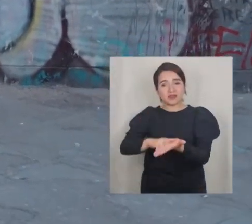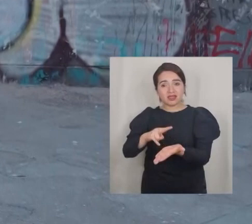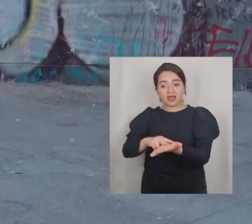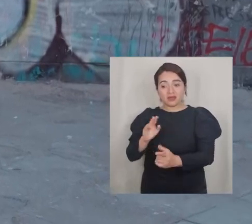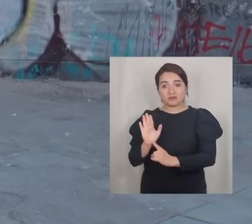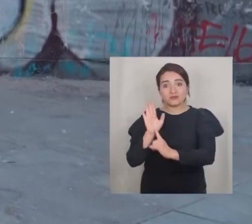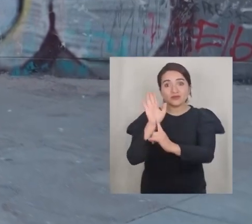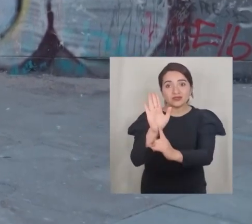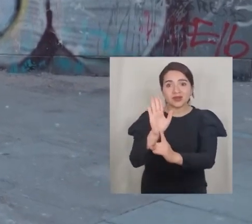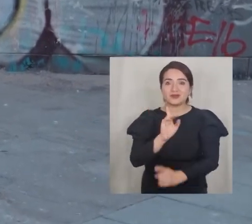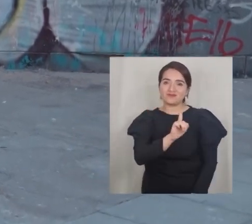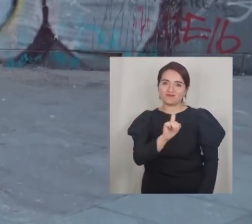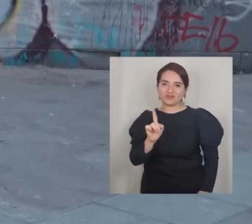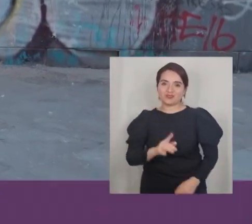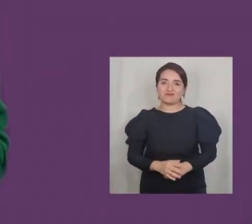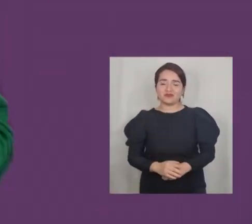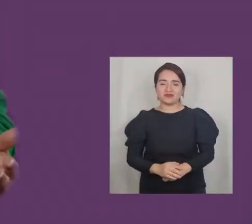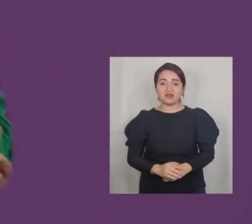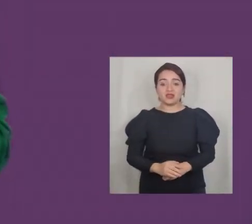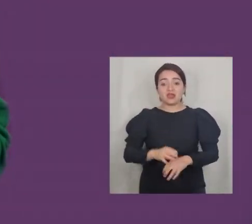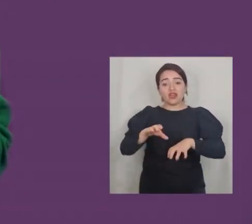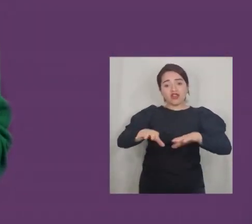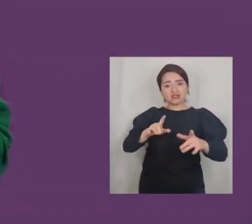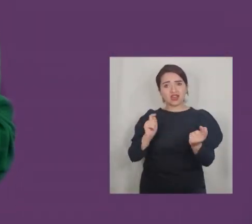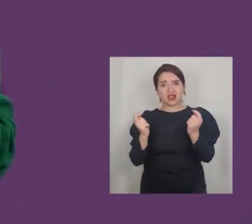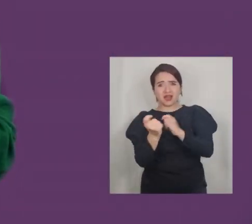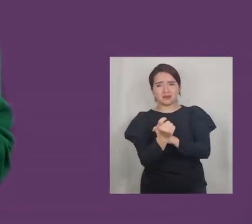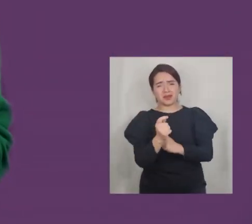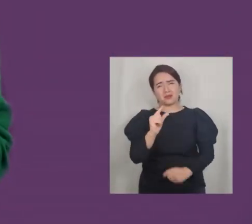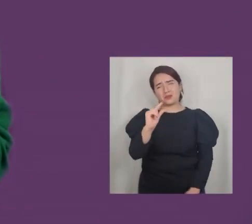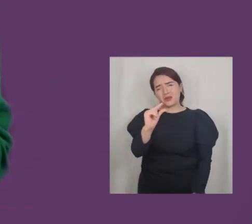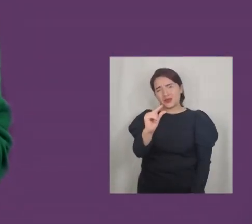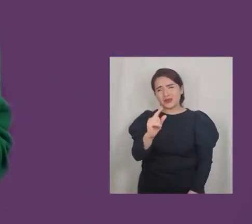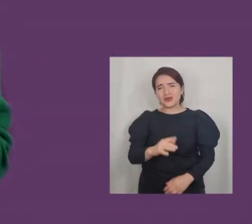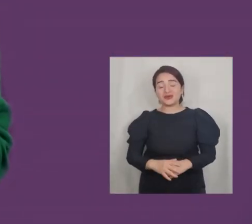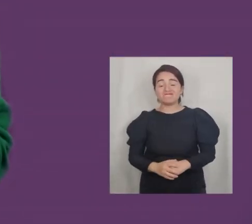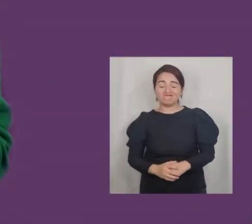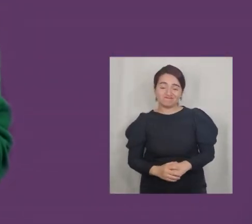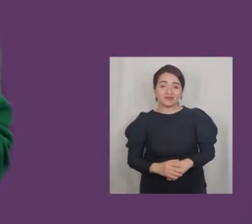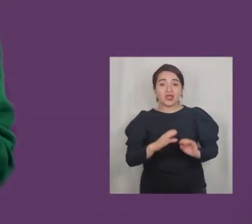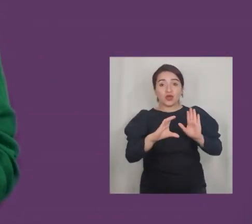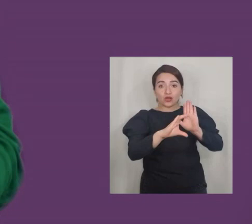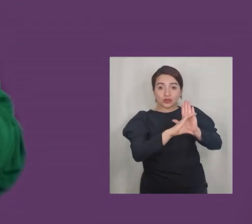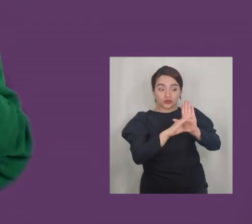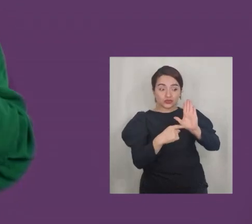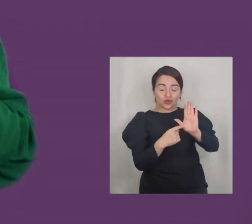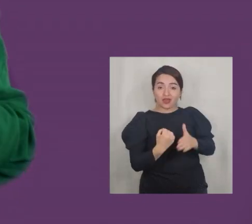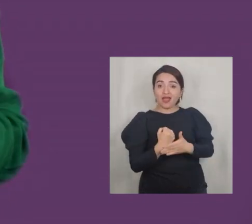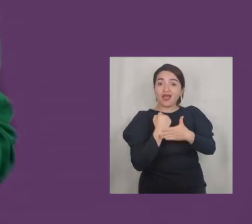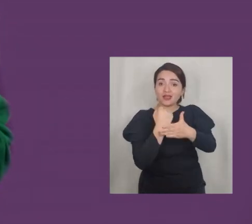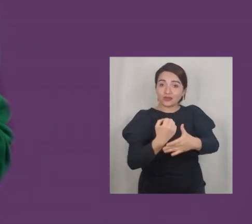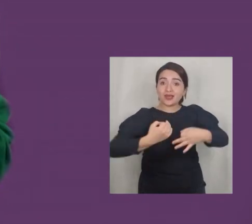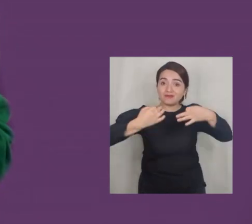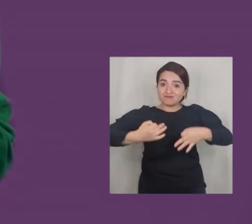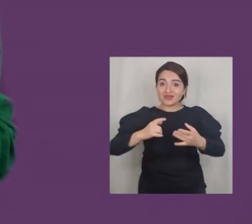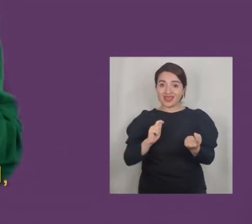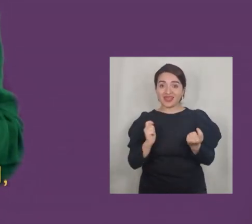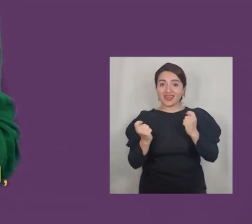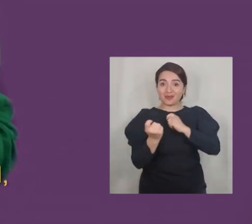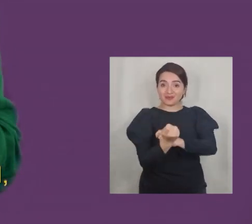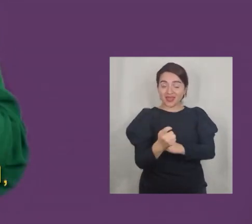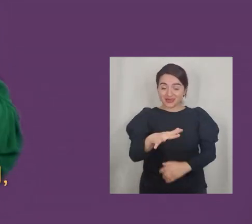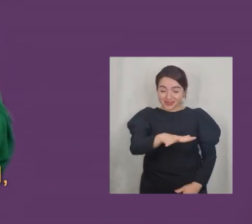a veces maquillamos la realidad y no queremos ver que muy pocas cosas han cambiado por una constitución que sirva